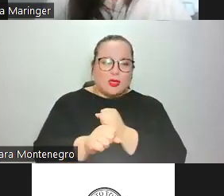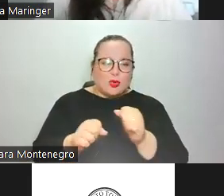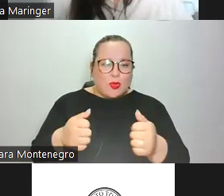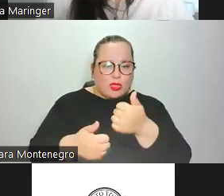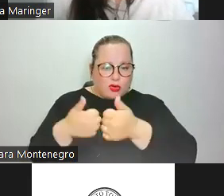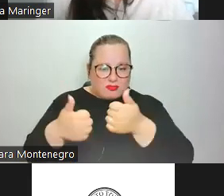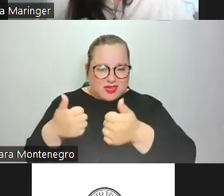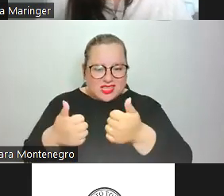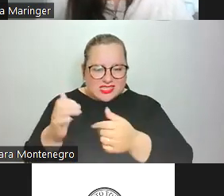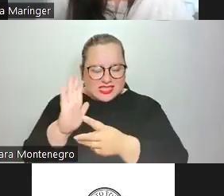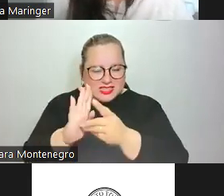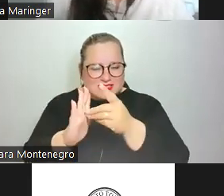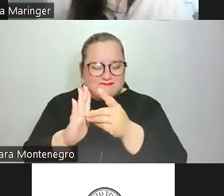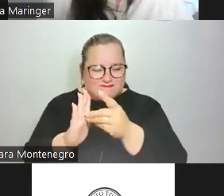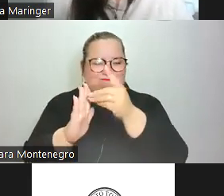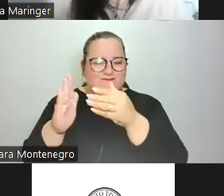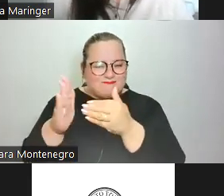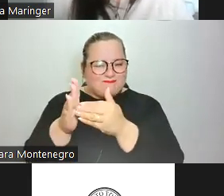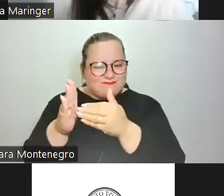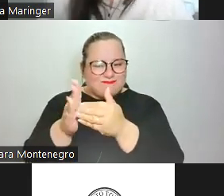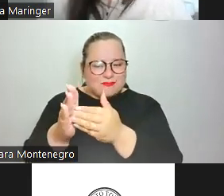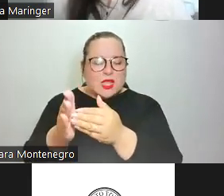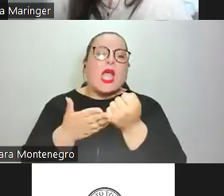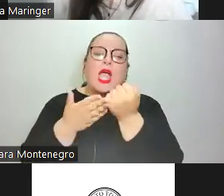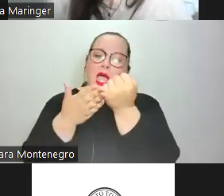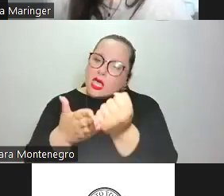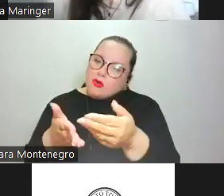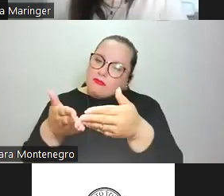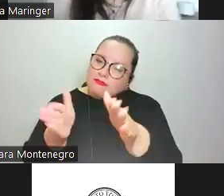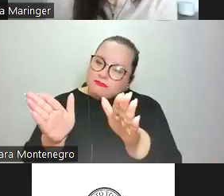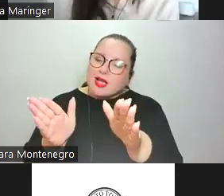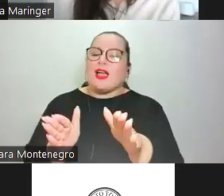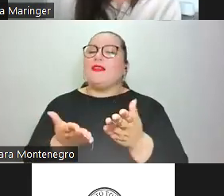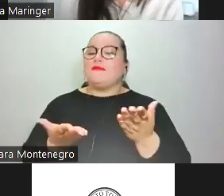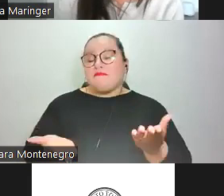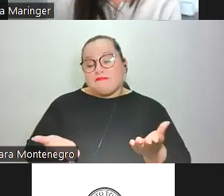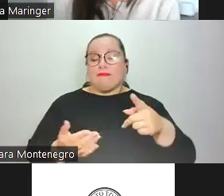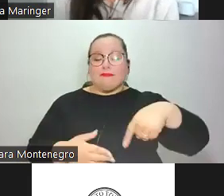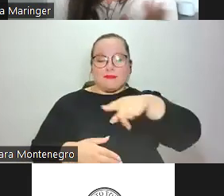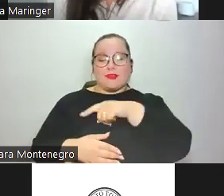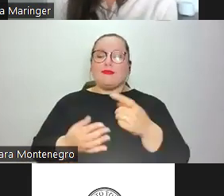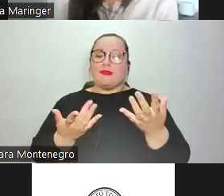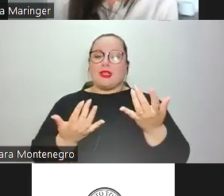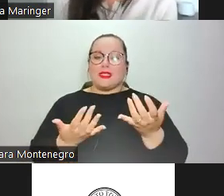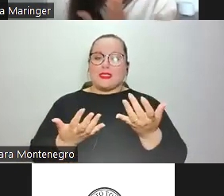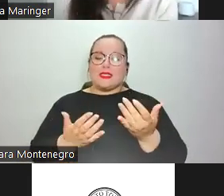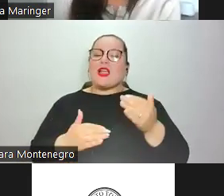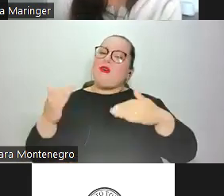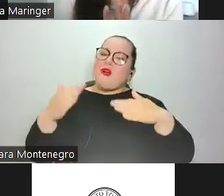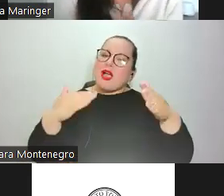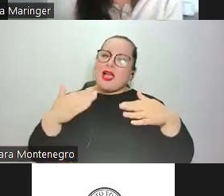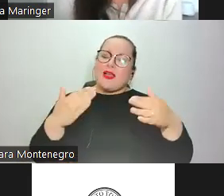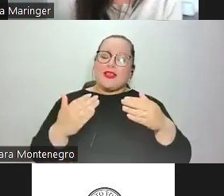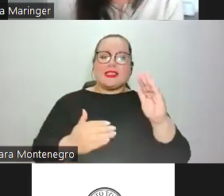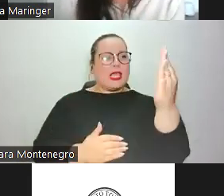sea tanto en su desarrollo personal como profesional. Y la idea es que uno necesita a veces ser espejo y